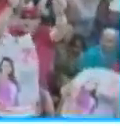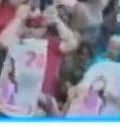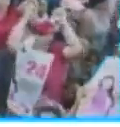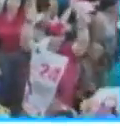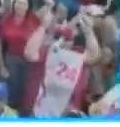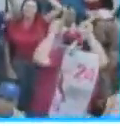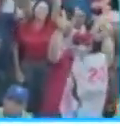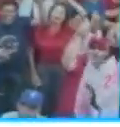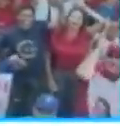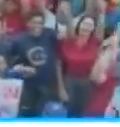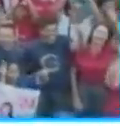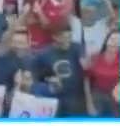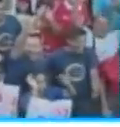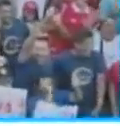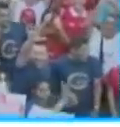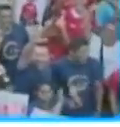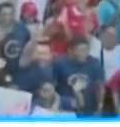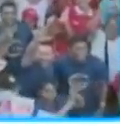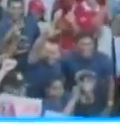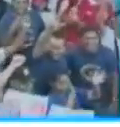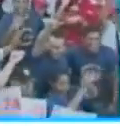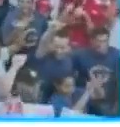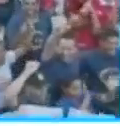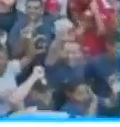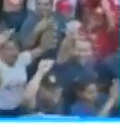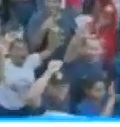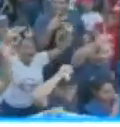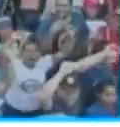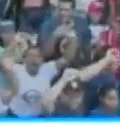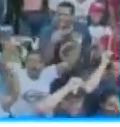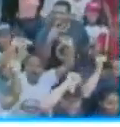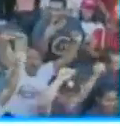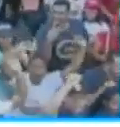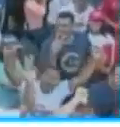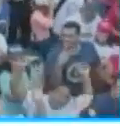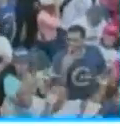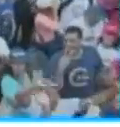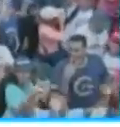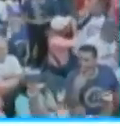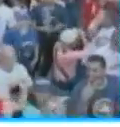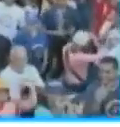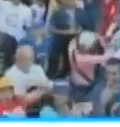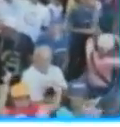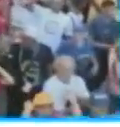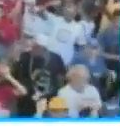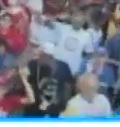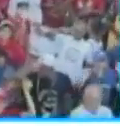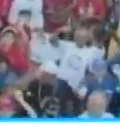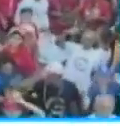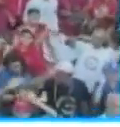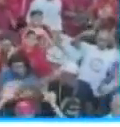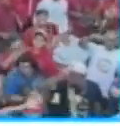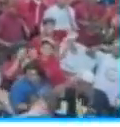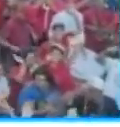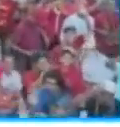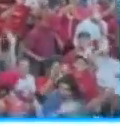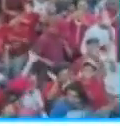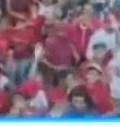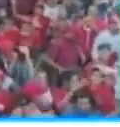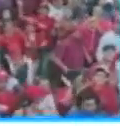5 de la mañana vamos a tomar todos los centros electorales para ir a votar por la paz.